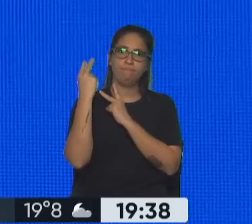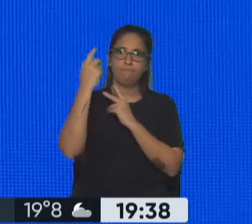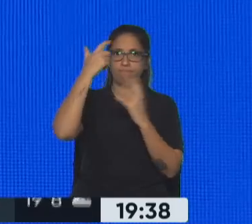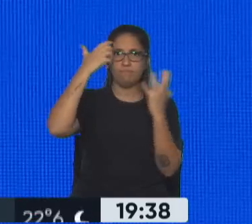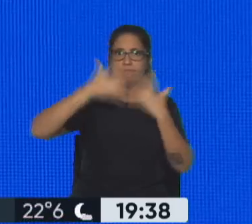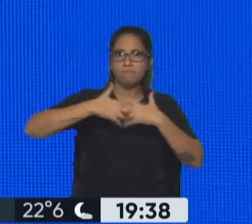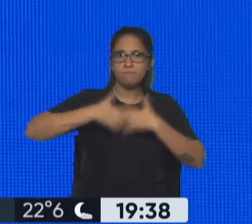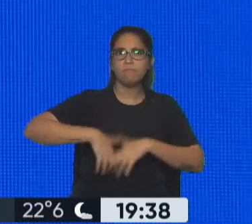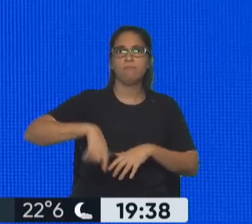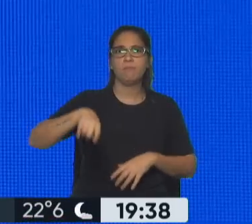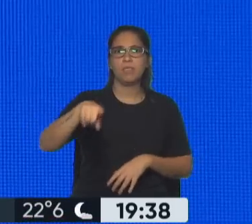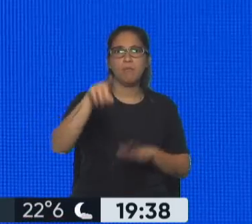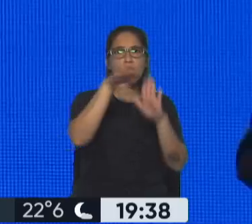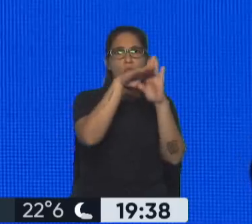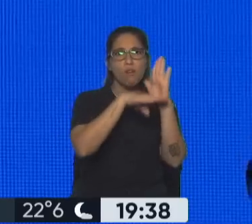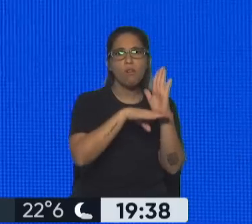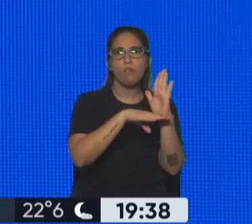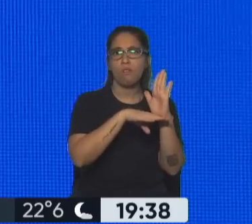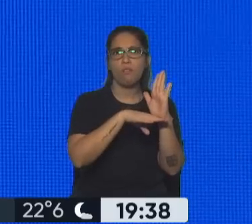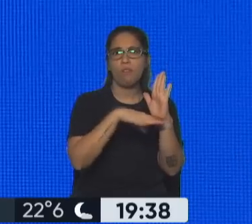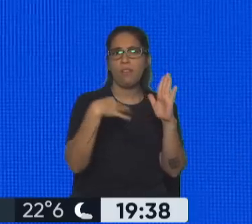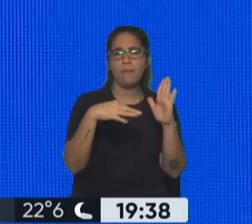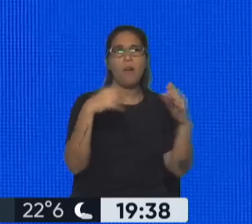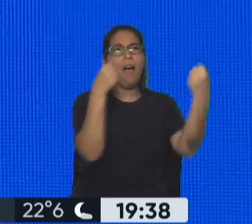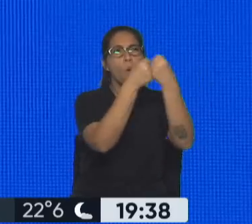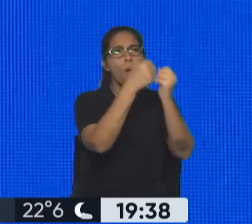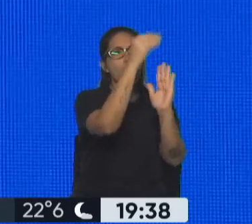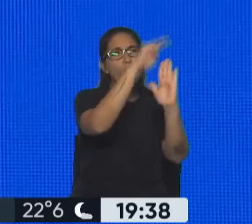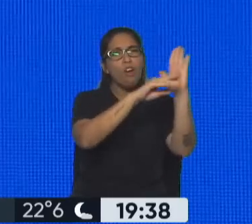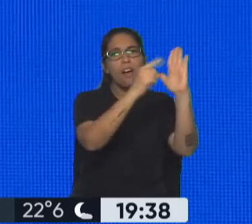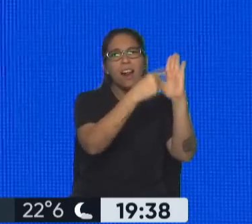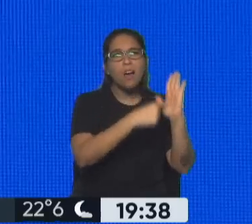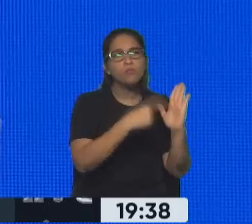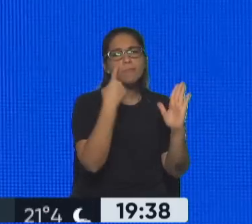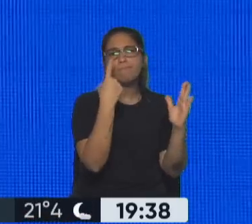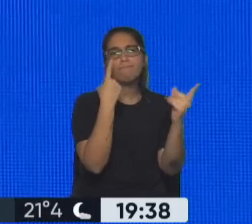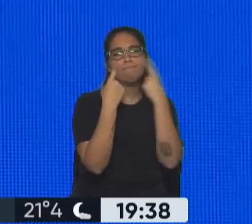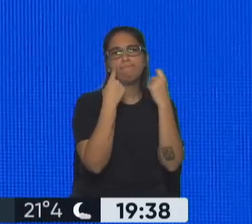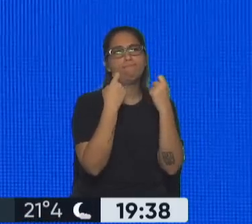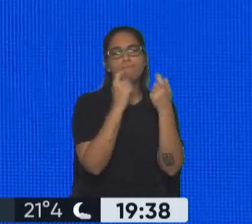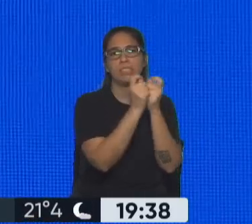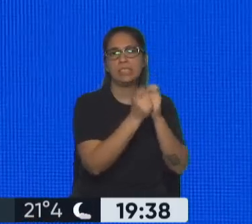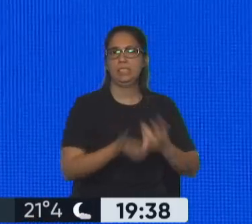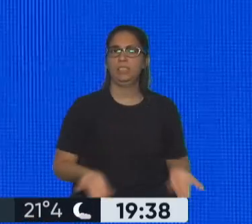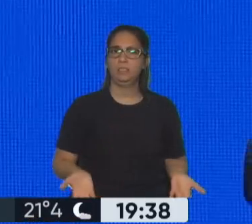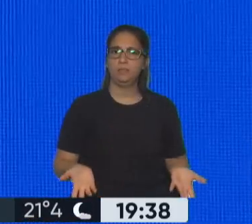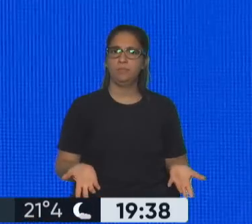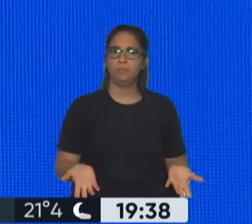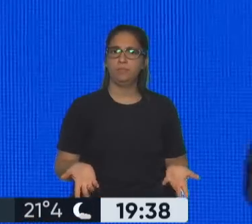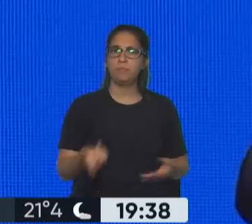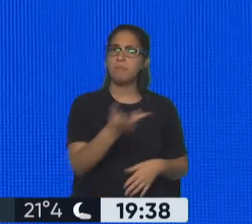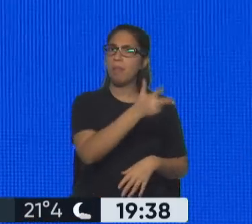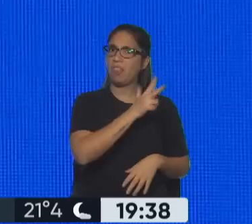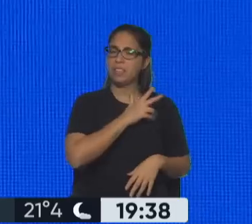esas cláusulas, ese acuerdo. Me dicen, ¿no?, que en el Fondo